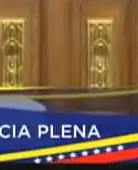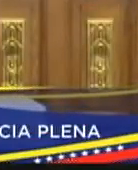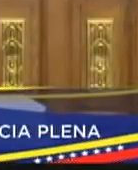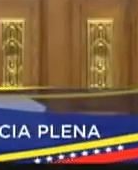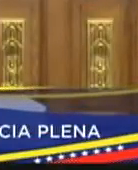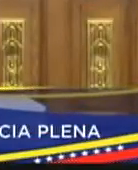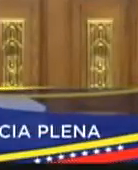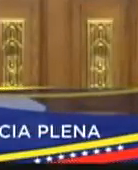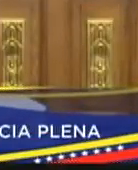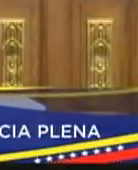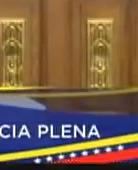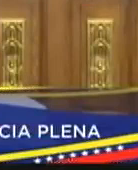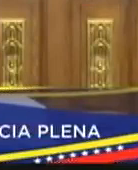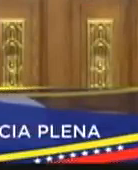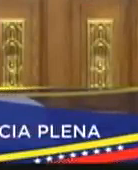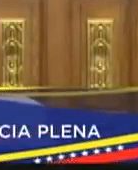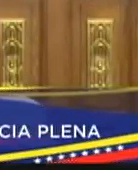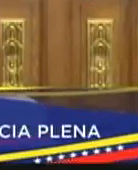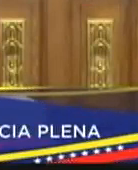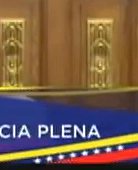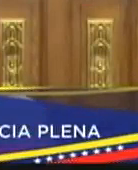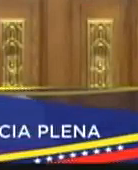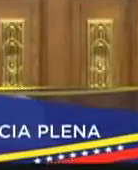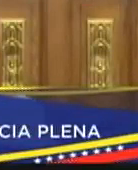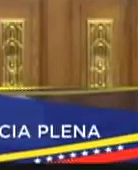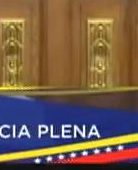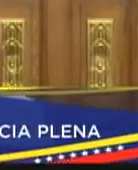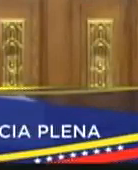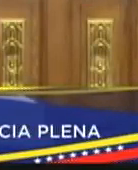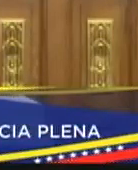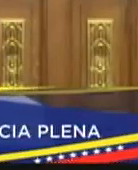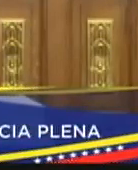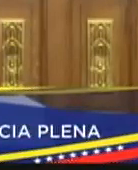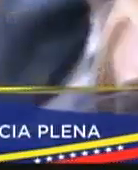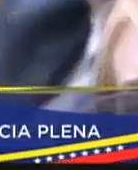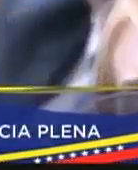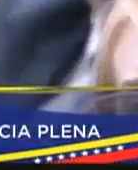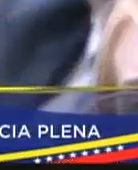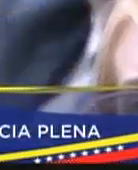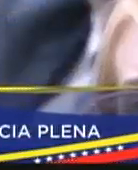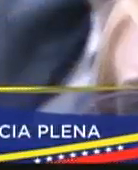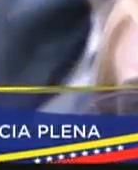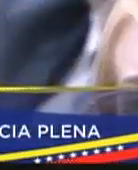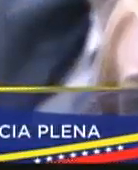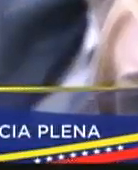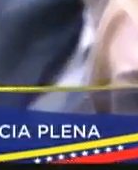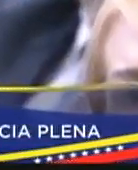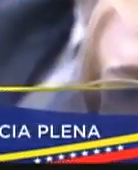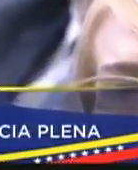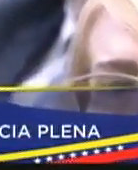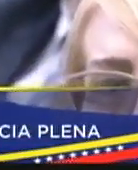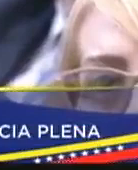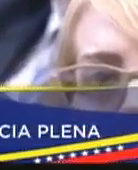en avance científico y tecnológico si lo cuento no me